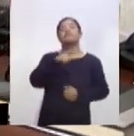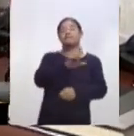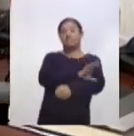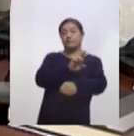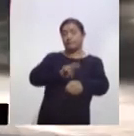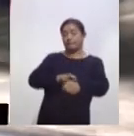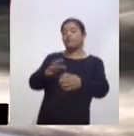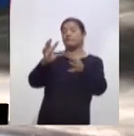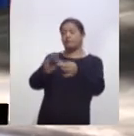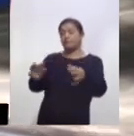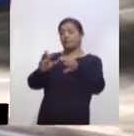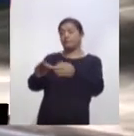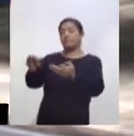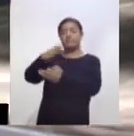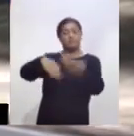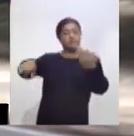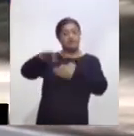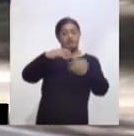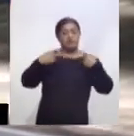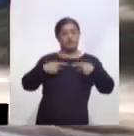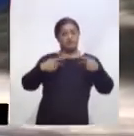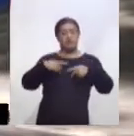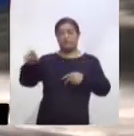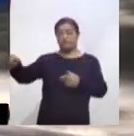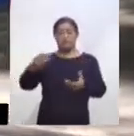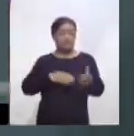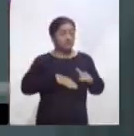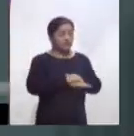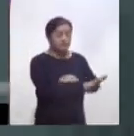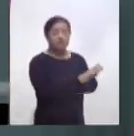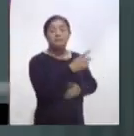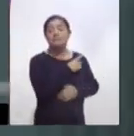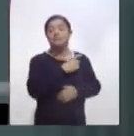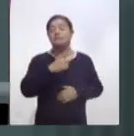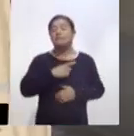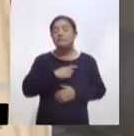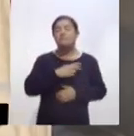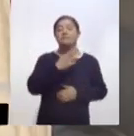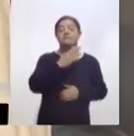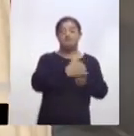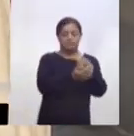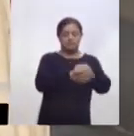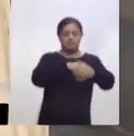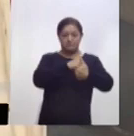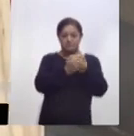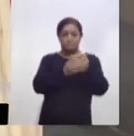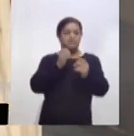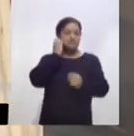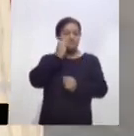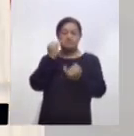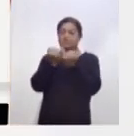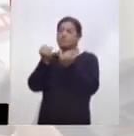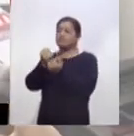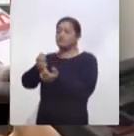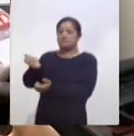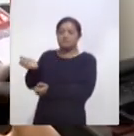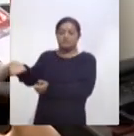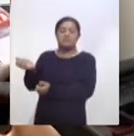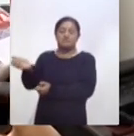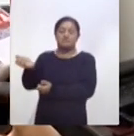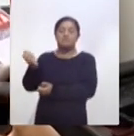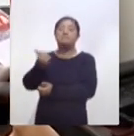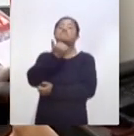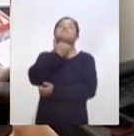personas al ingresar a cada unidad o clínica deben lavarse las manos y utilizar gel antibacterial Para ello se adaptaron lavamanos. Las